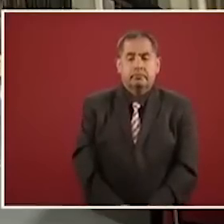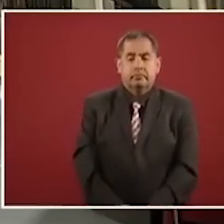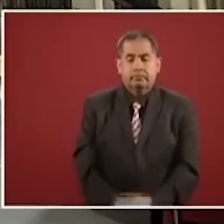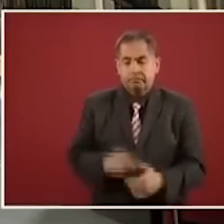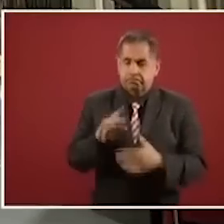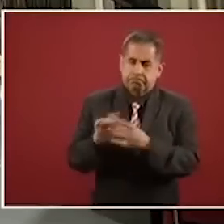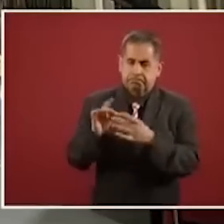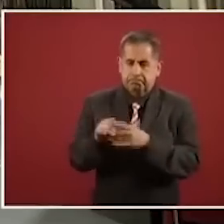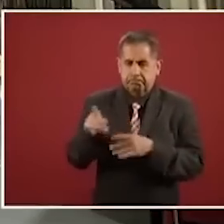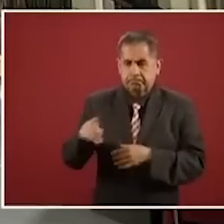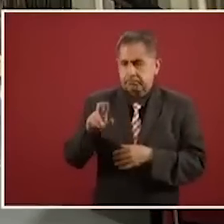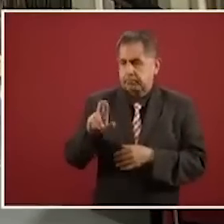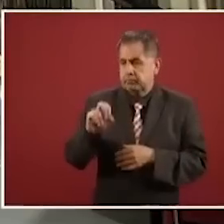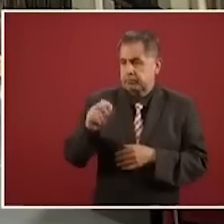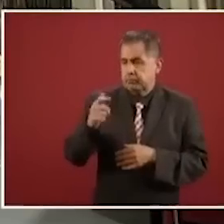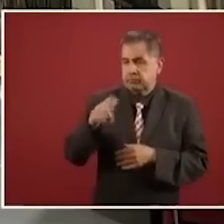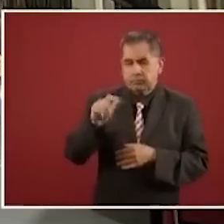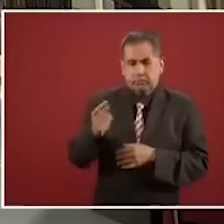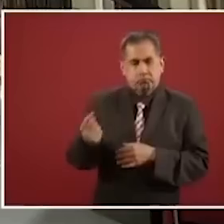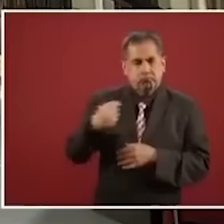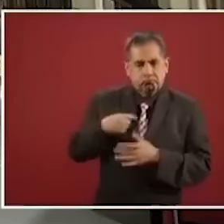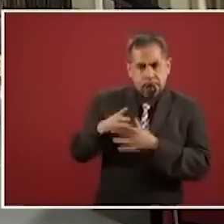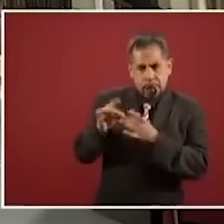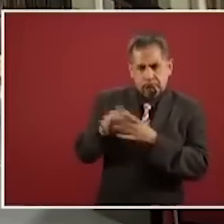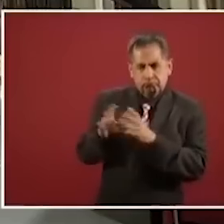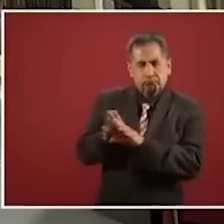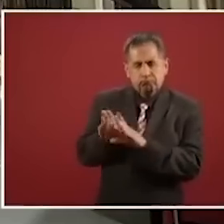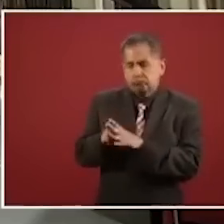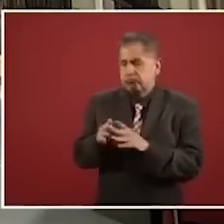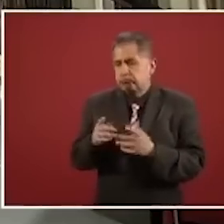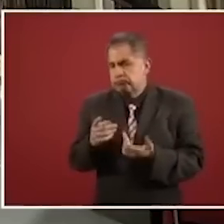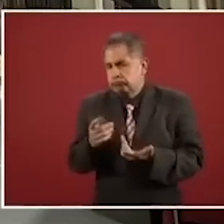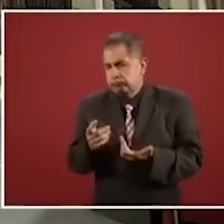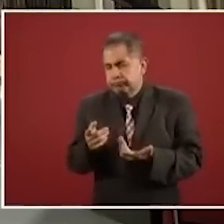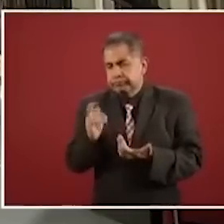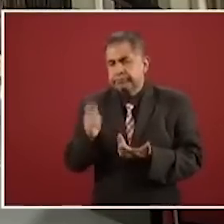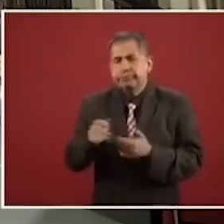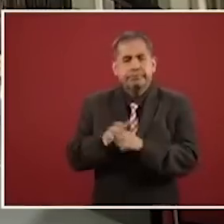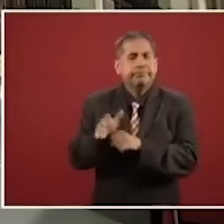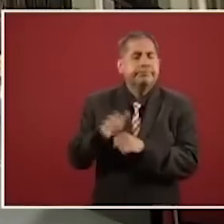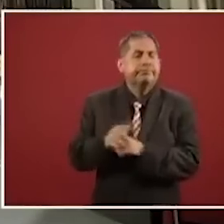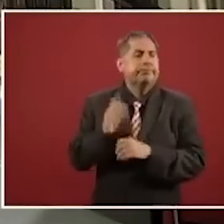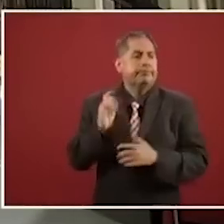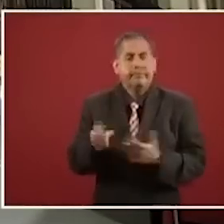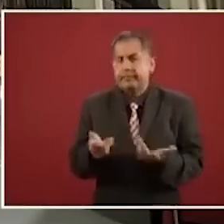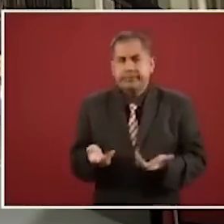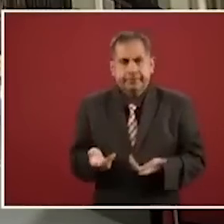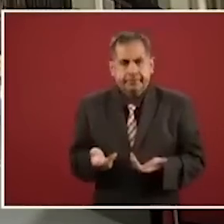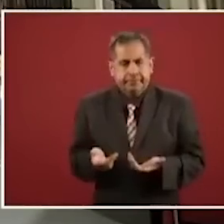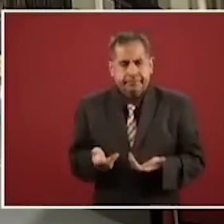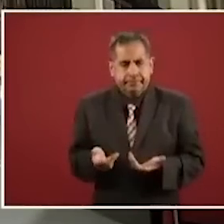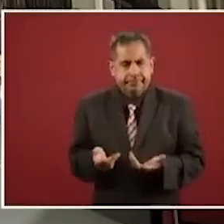para que Rogelio nos explique cuáles serían